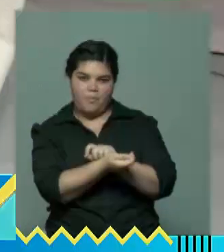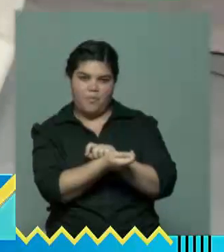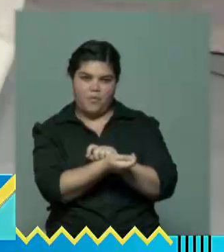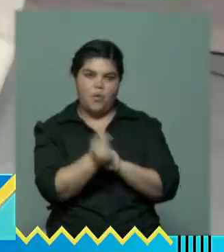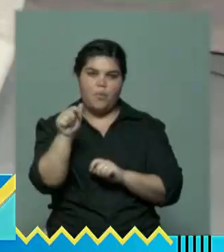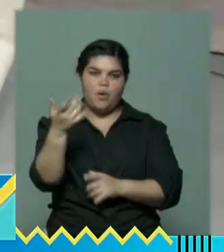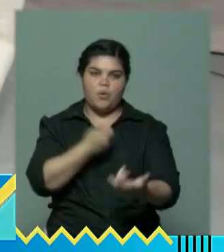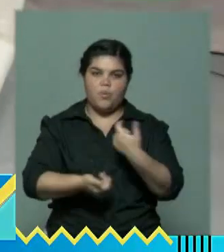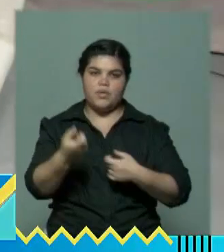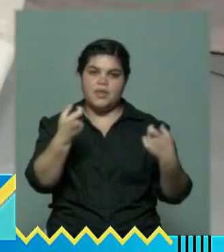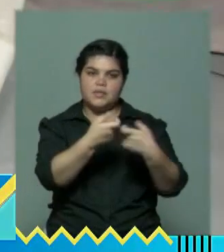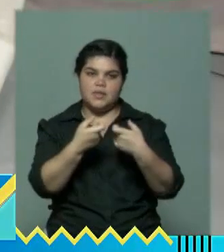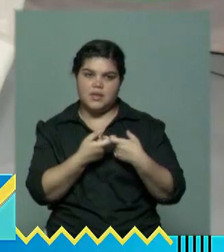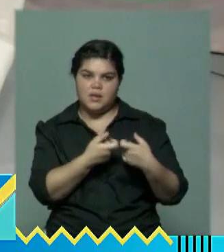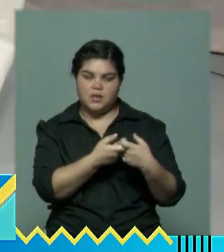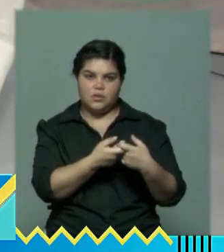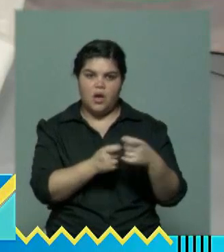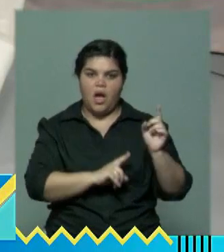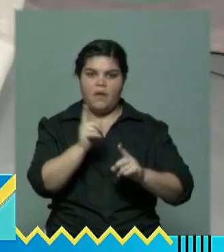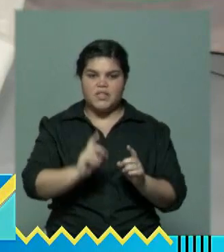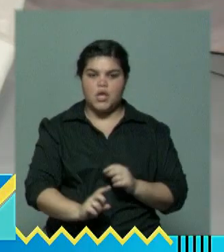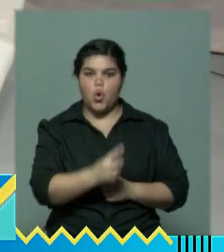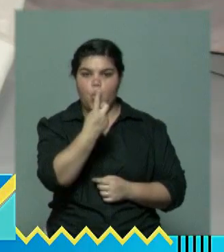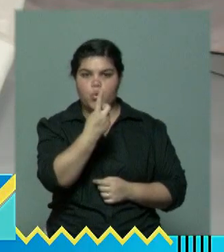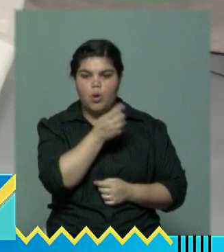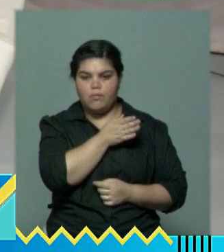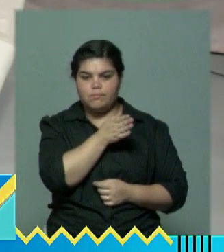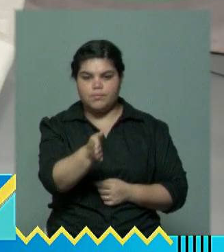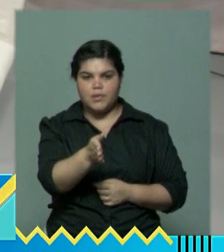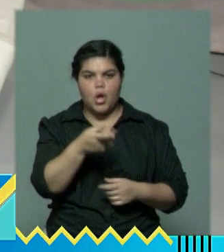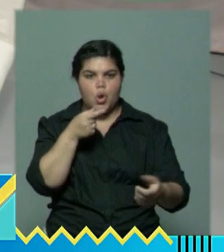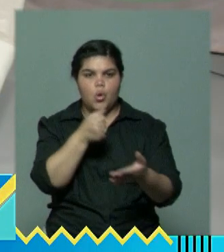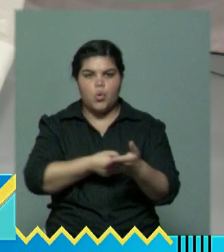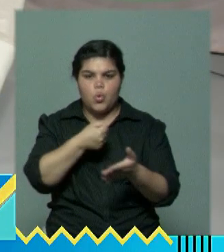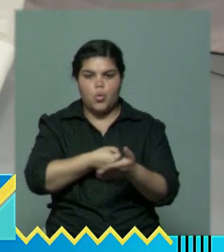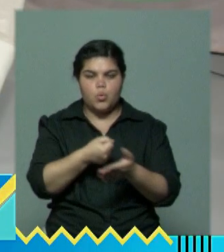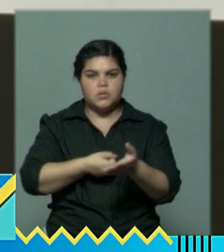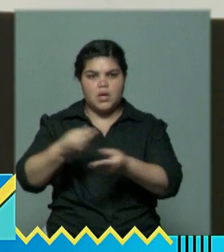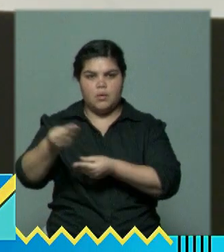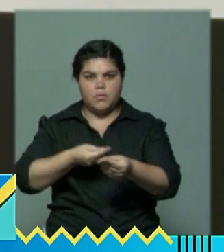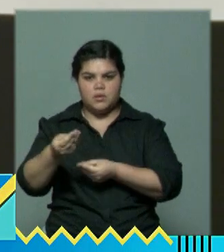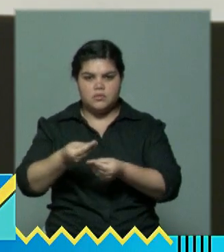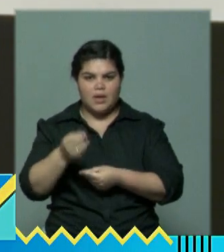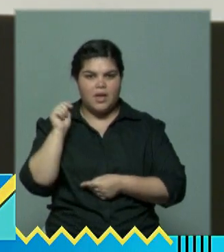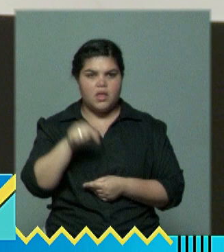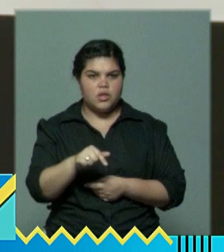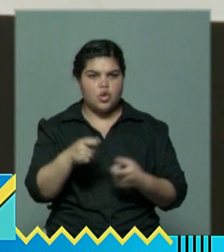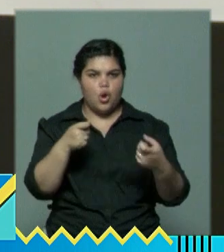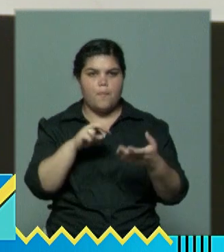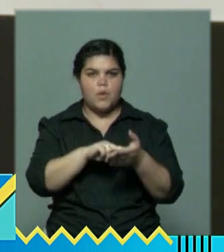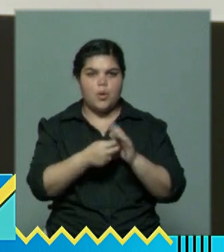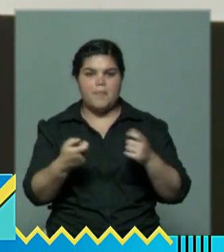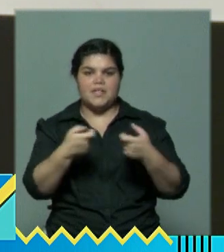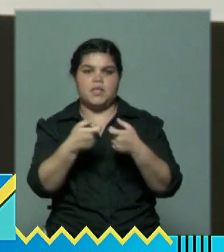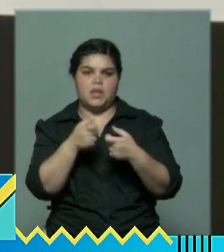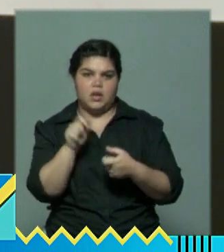tema de los sindicatos y que a veces tiene que ir de a uno a pelear, si se quiere, con una empresa. Ahora me parece que esto es un problema del sindicato, porque, a ver,